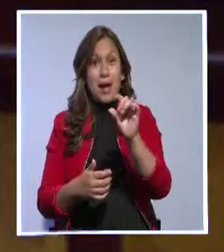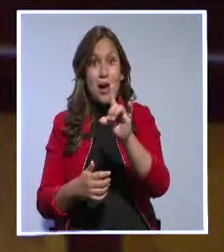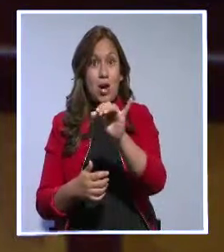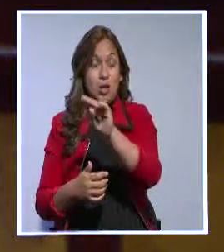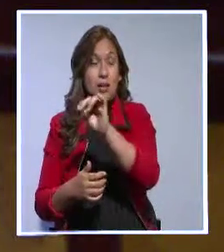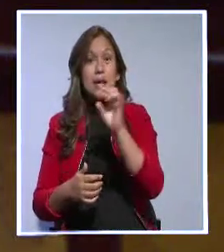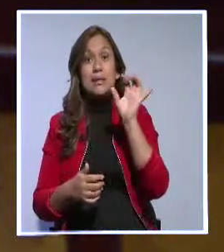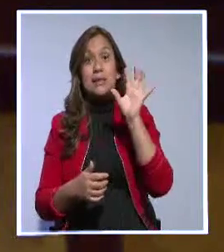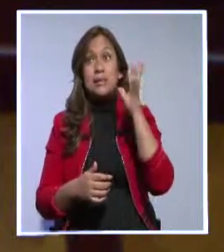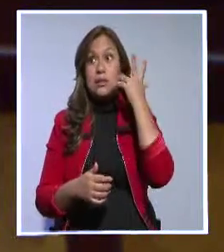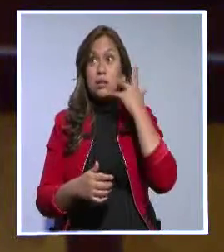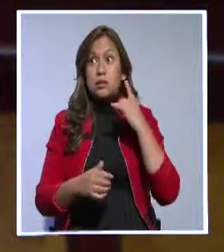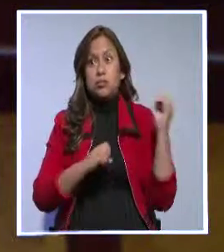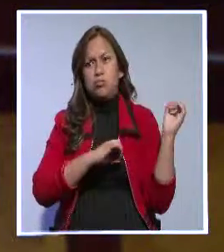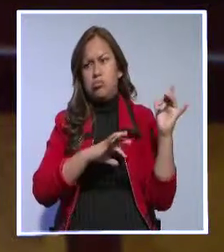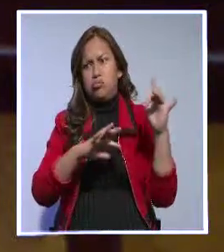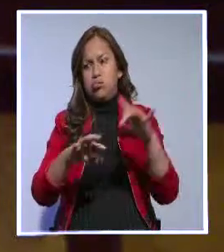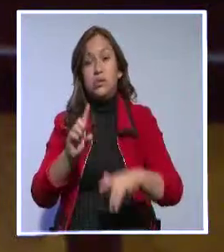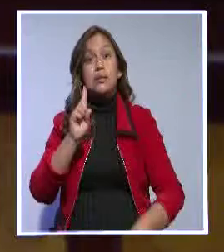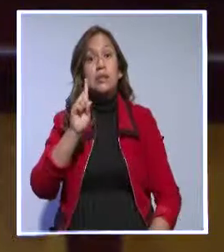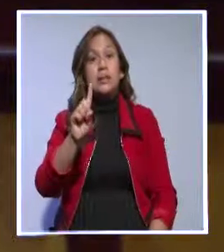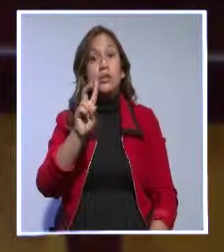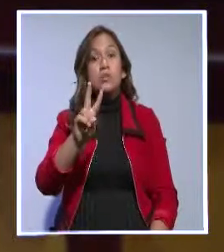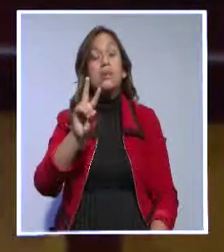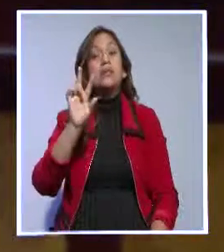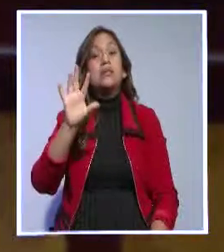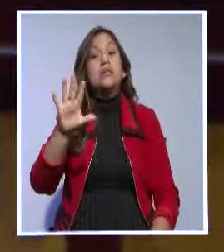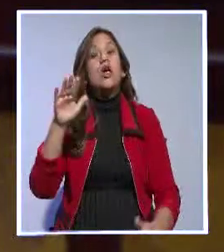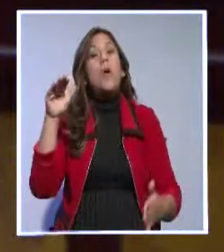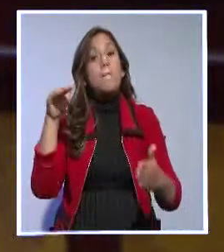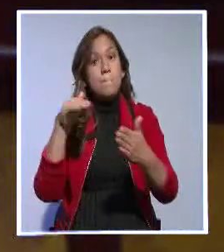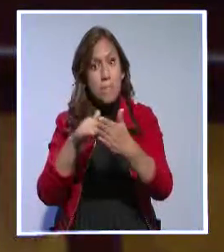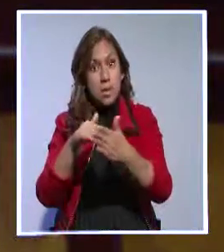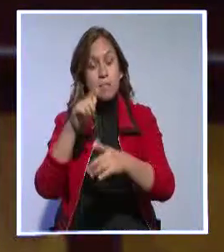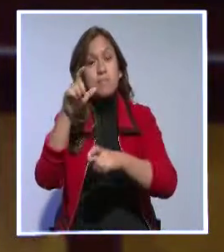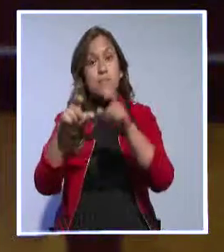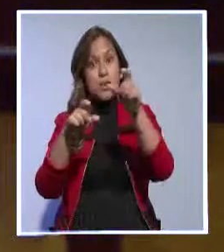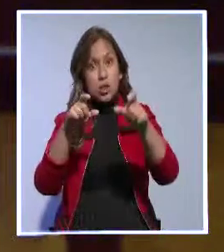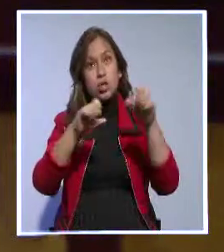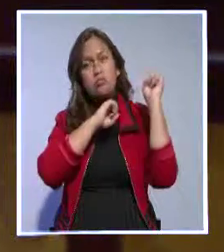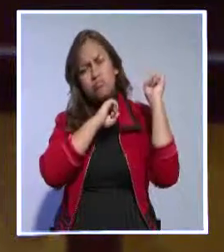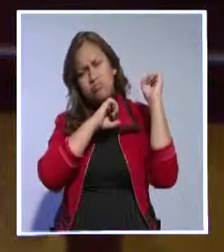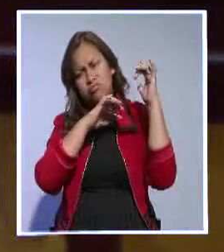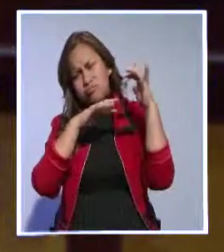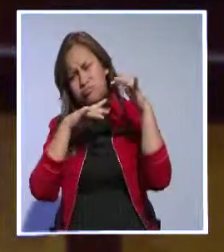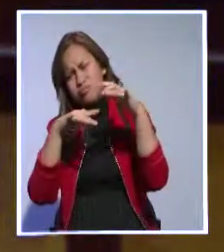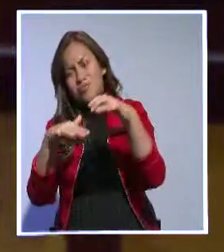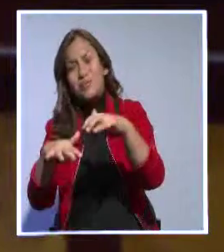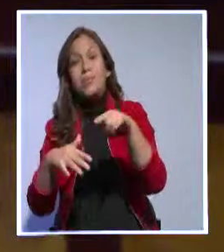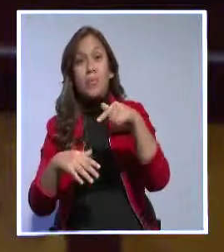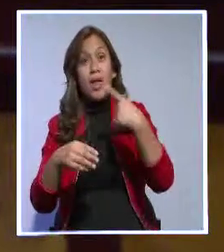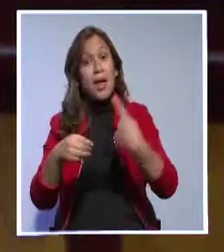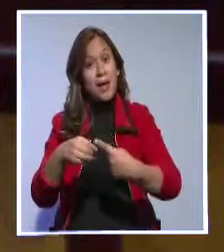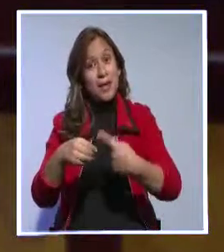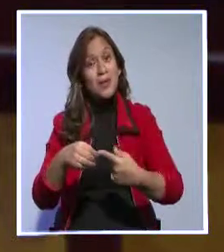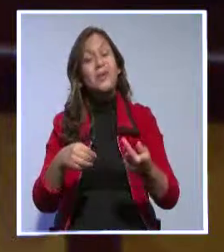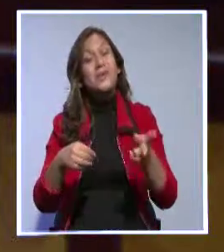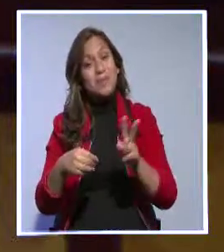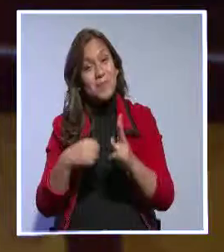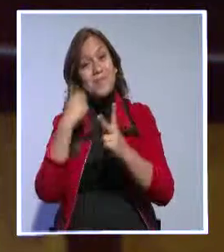cinco días 125 mil personas es muy chévere saber que quitó fue un destino de turismo